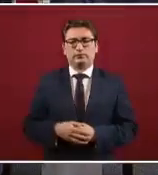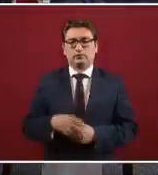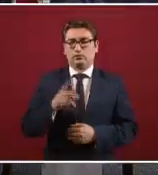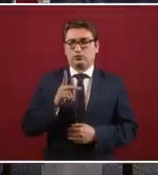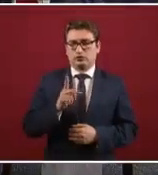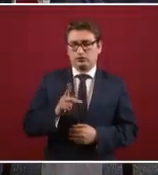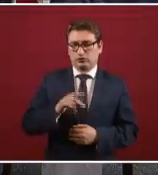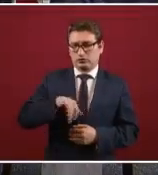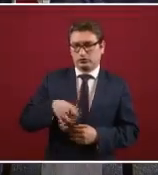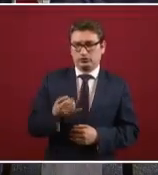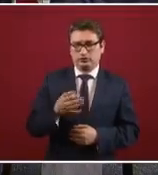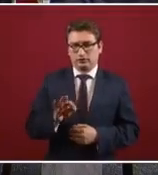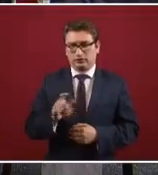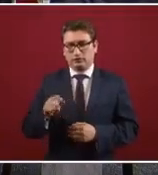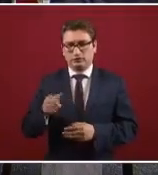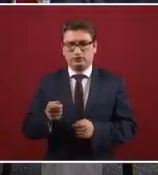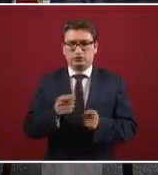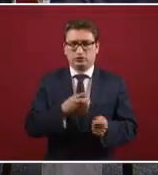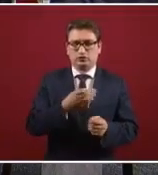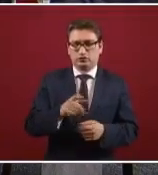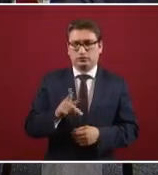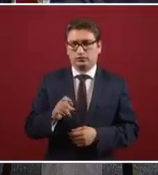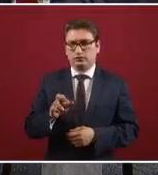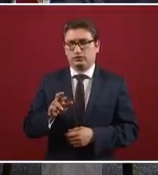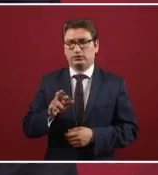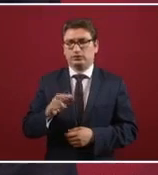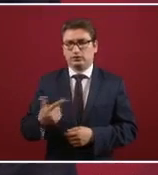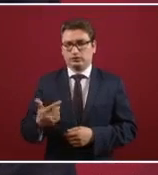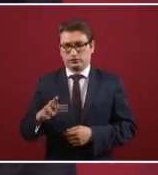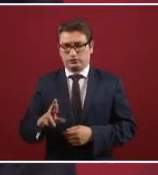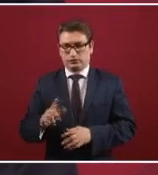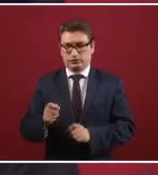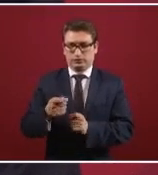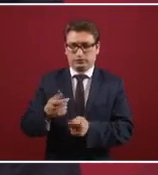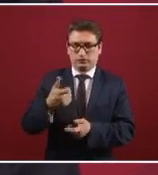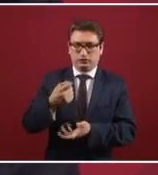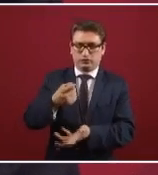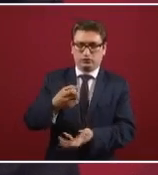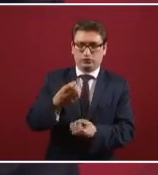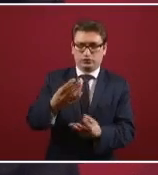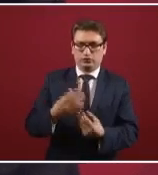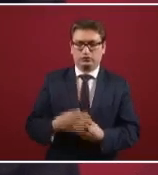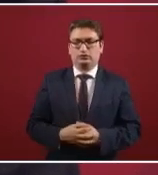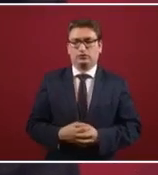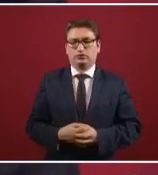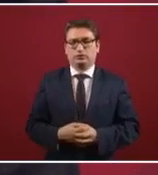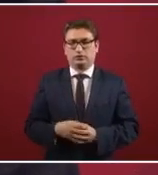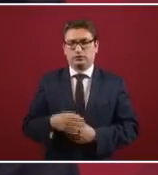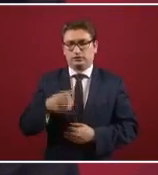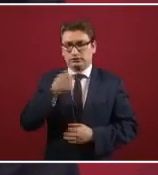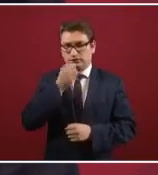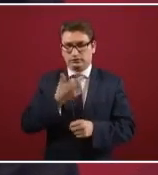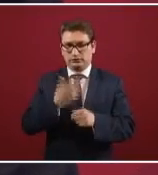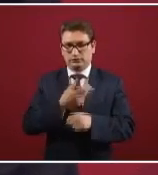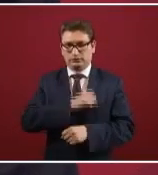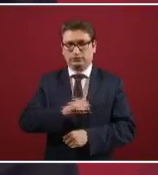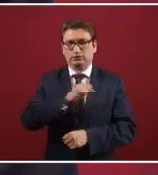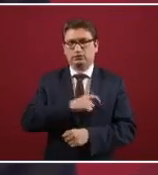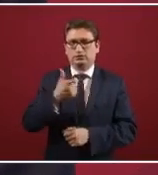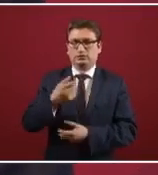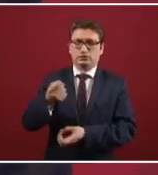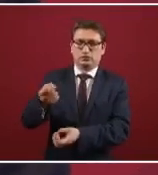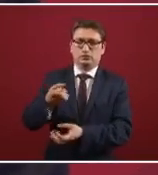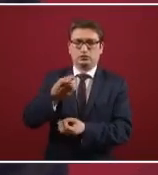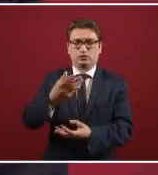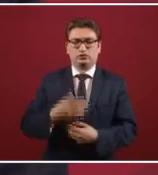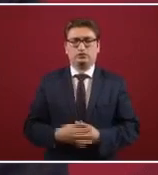judicial cuanto a la procuraduría cuánto a la secretaria de salud